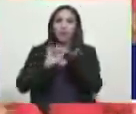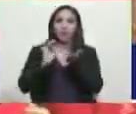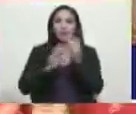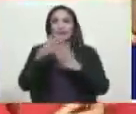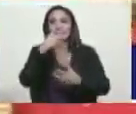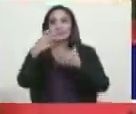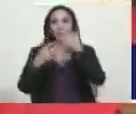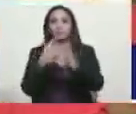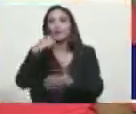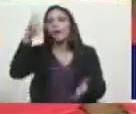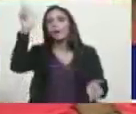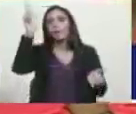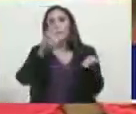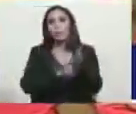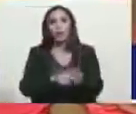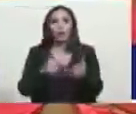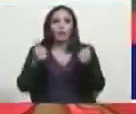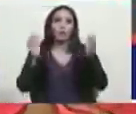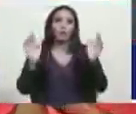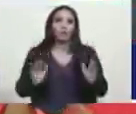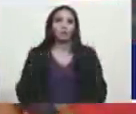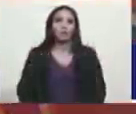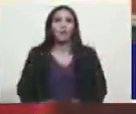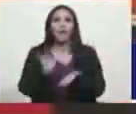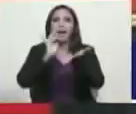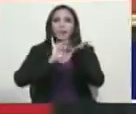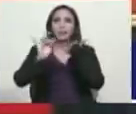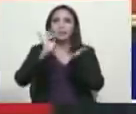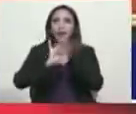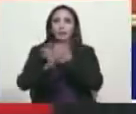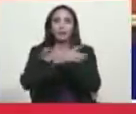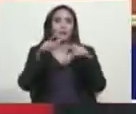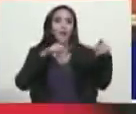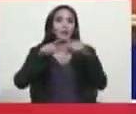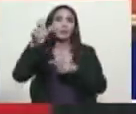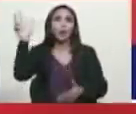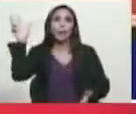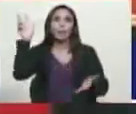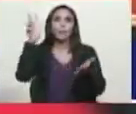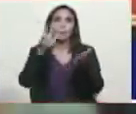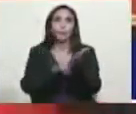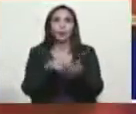Bueno, aprobado, pues. Las tabletas para ustedes, graduando.